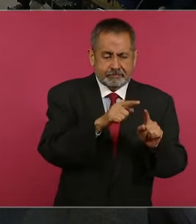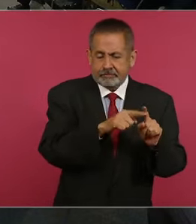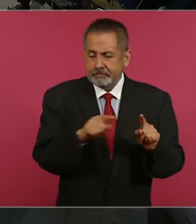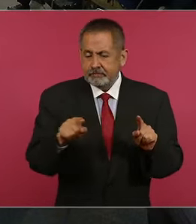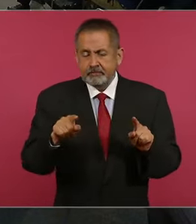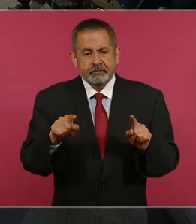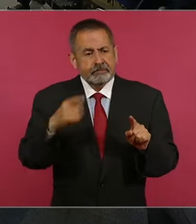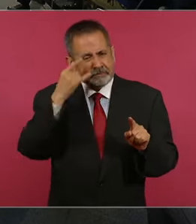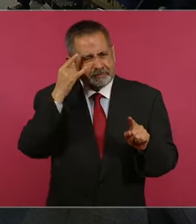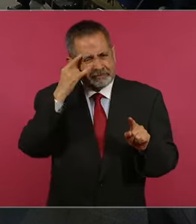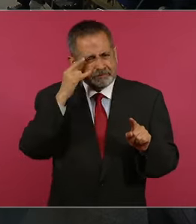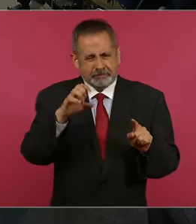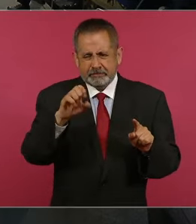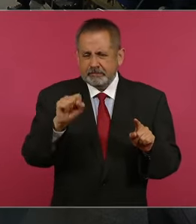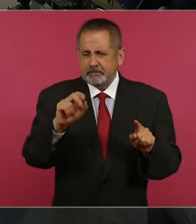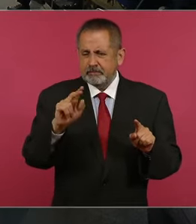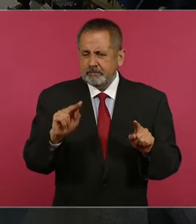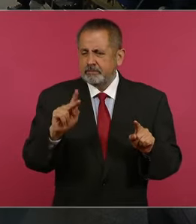a Campeche,